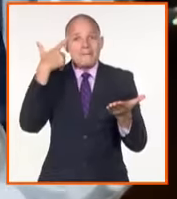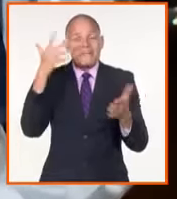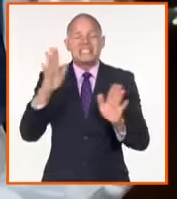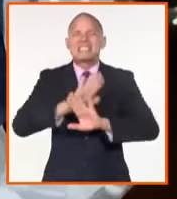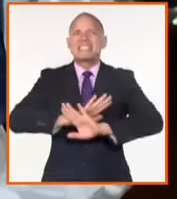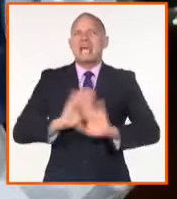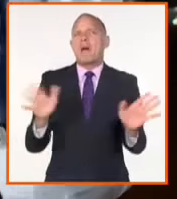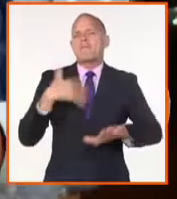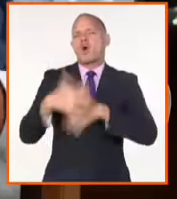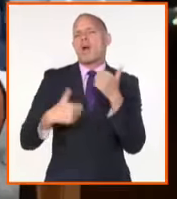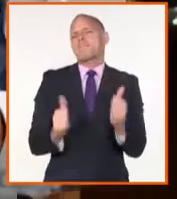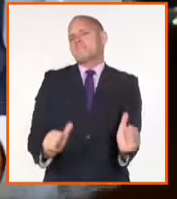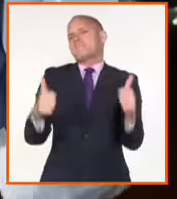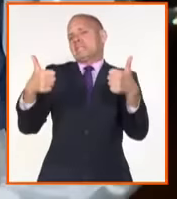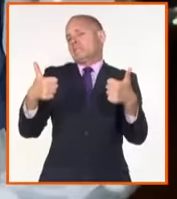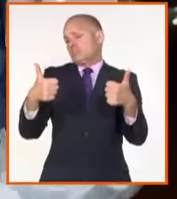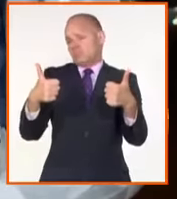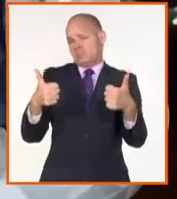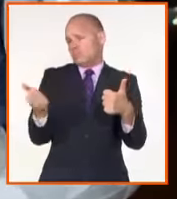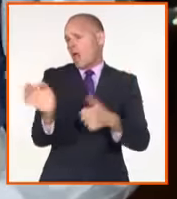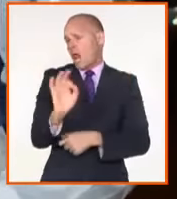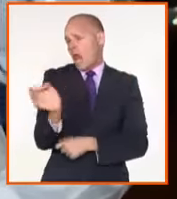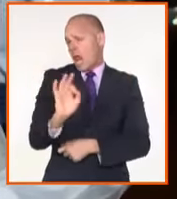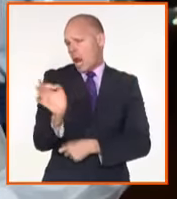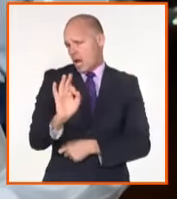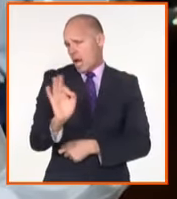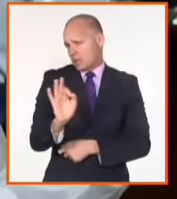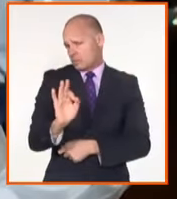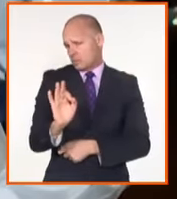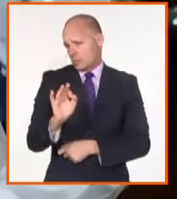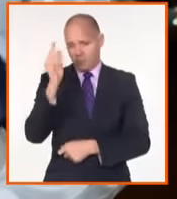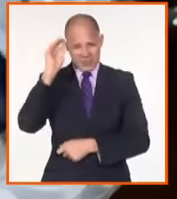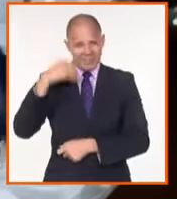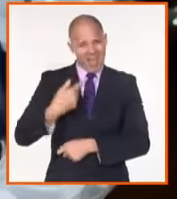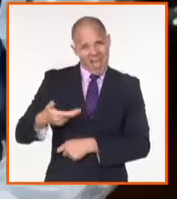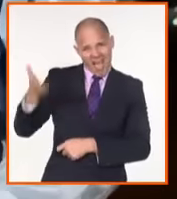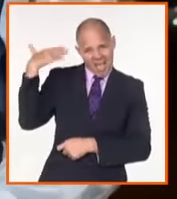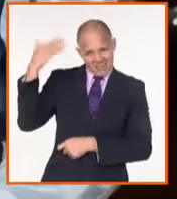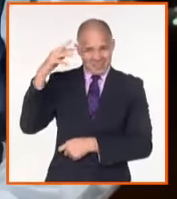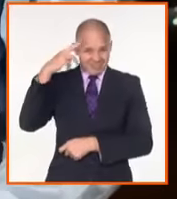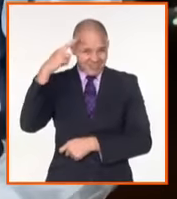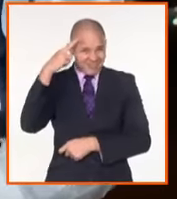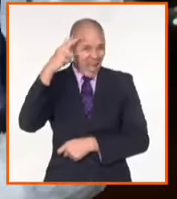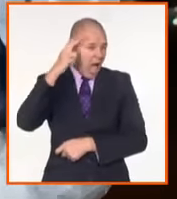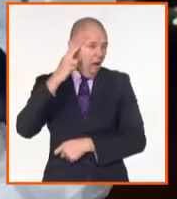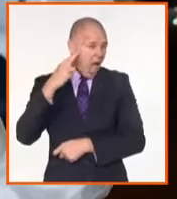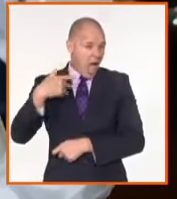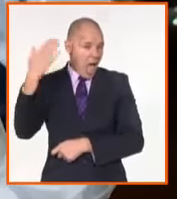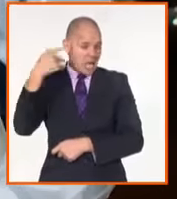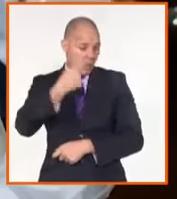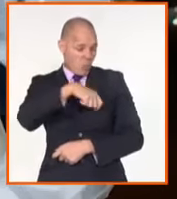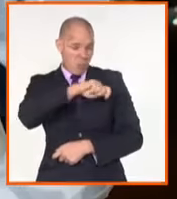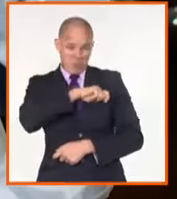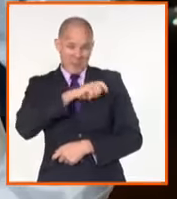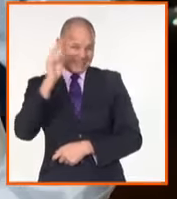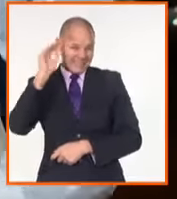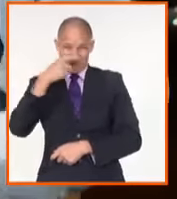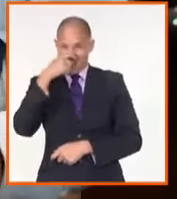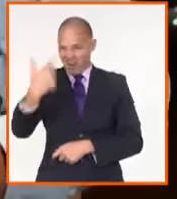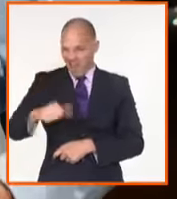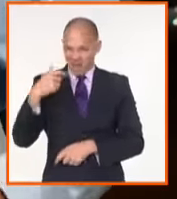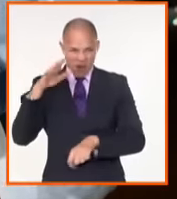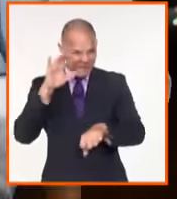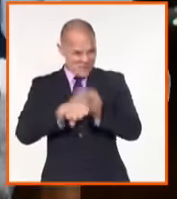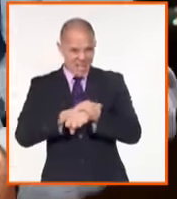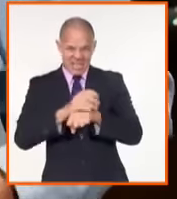vestigios del coloniaje que trajo consigo el patriarcado, que trajo consigo la discriminación racial. Entonces lo estamos reconociendo con valentía